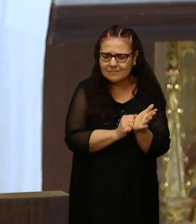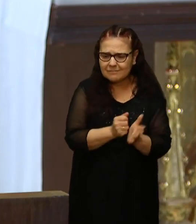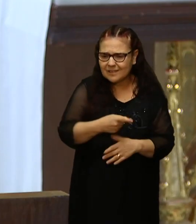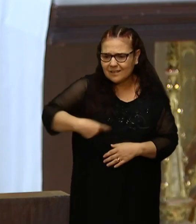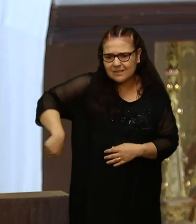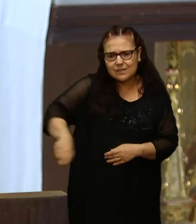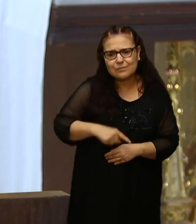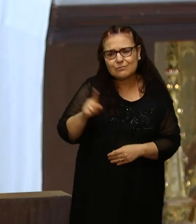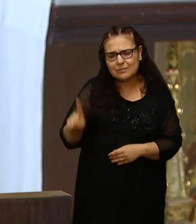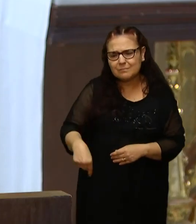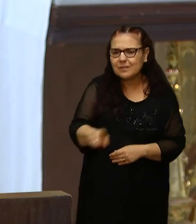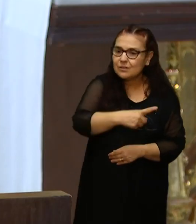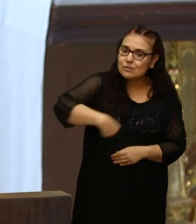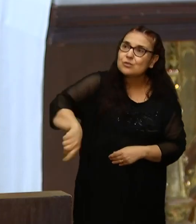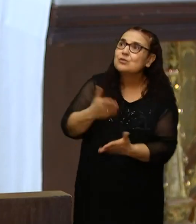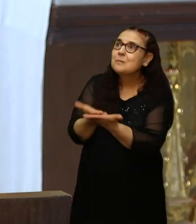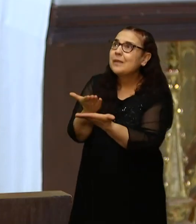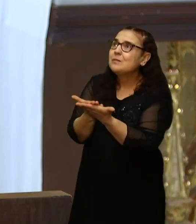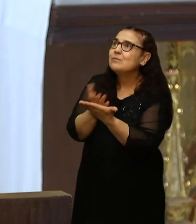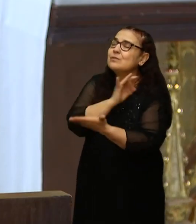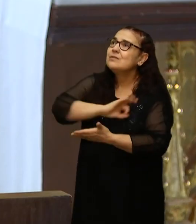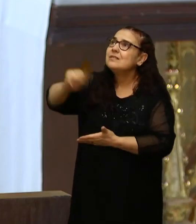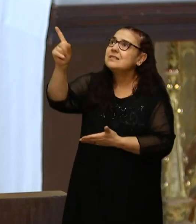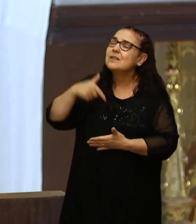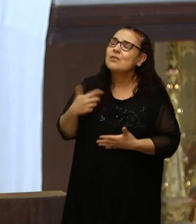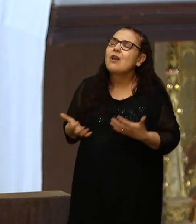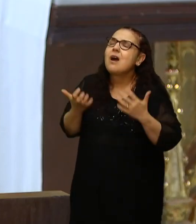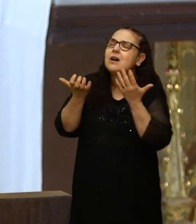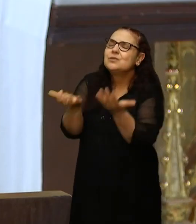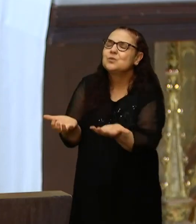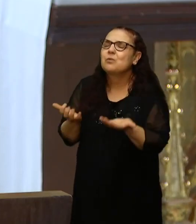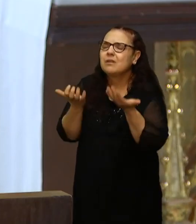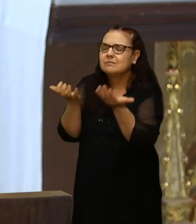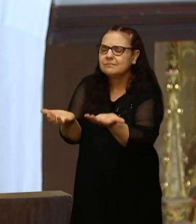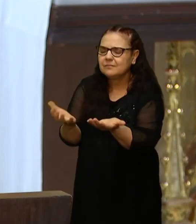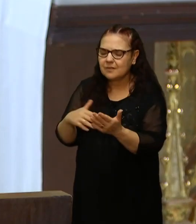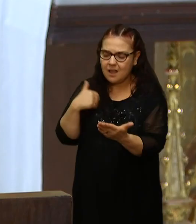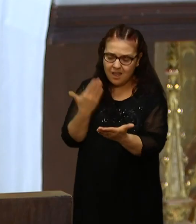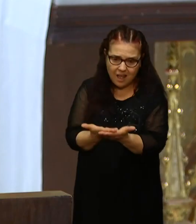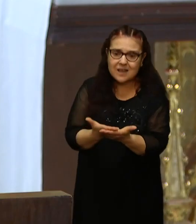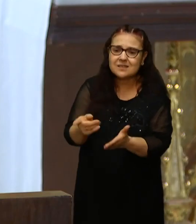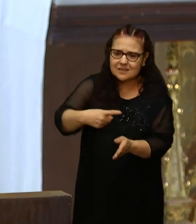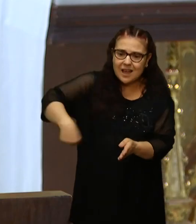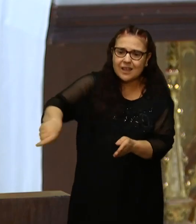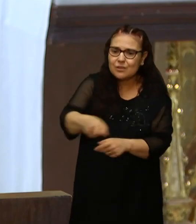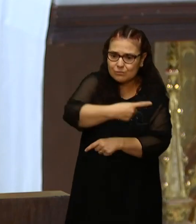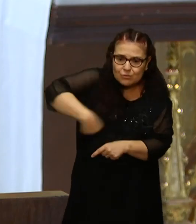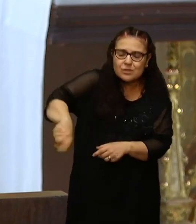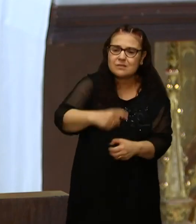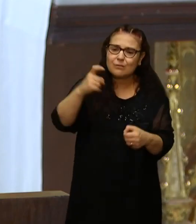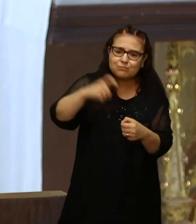ellos, nosotros pedimos al Señor que les ayude y que llegue hasta ellos nuestra